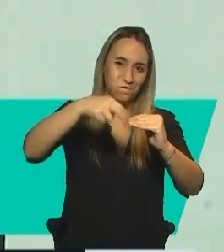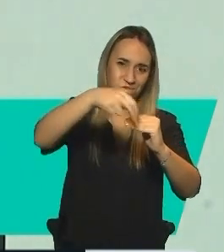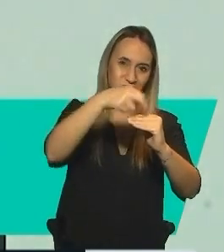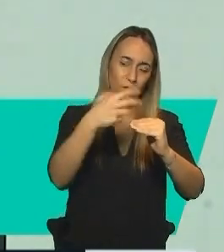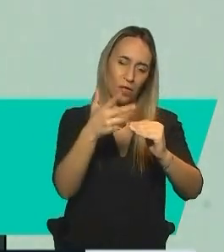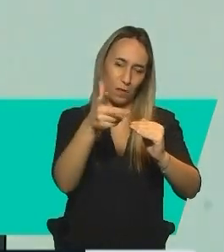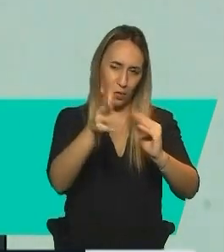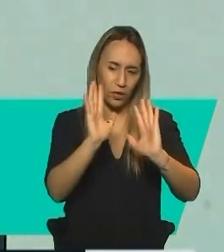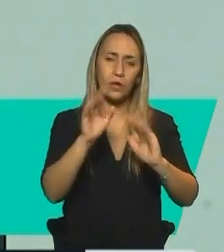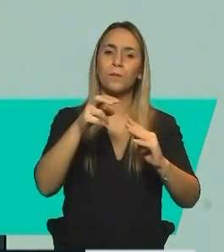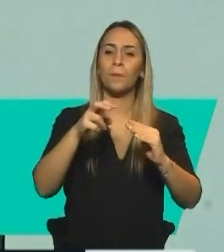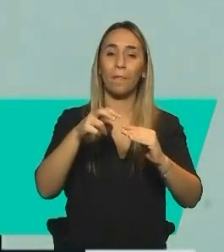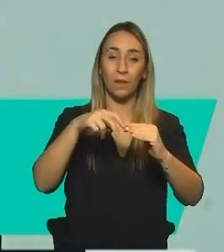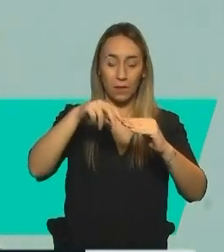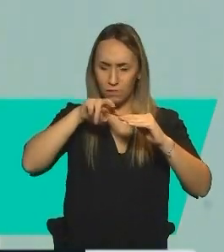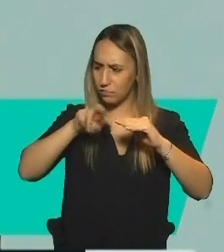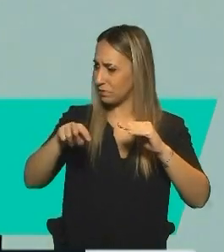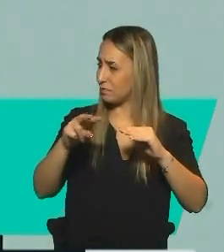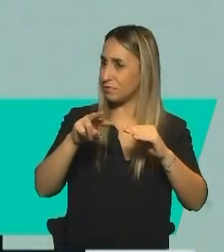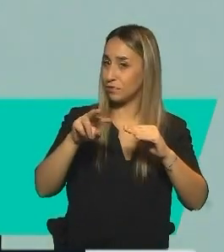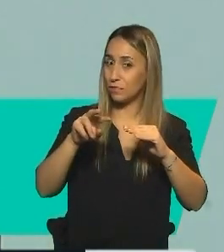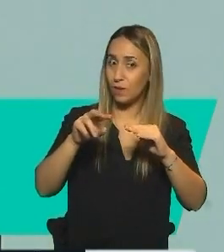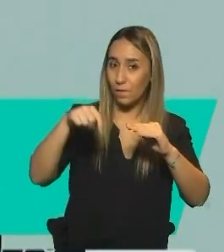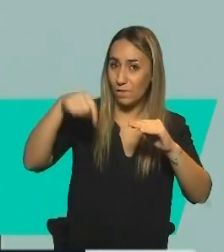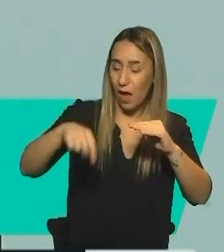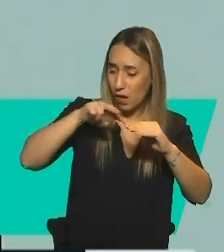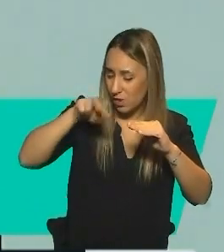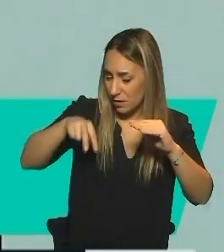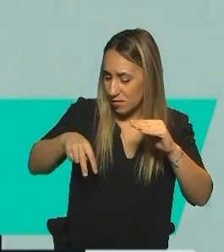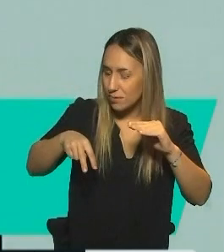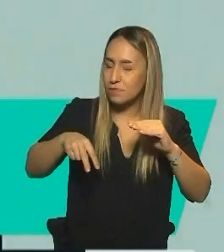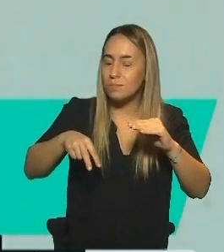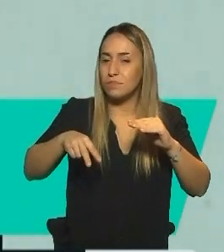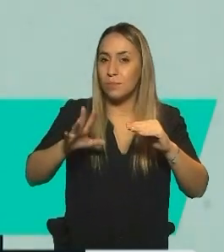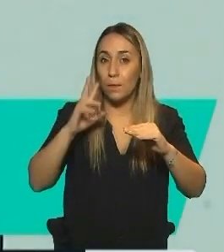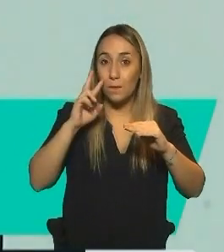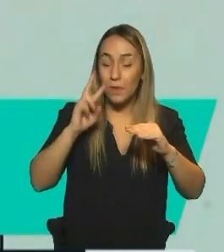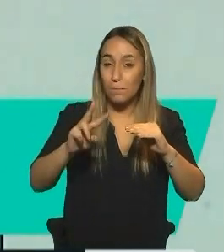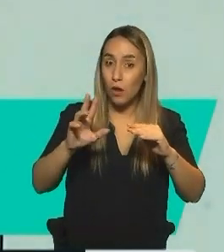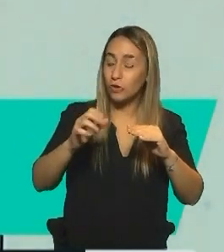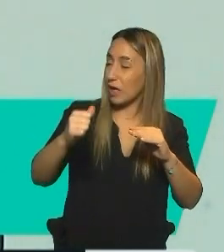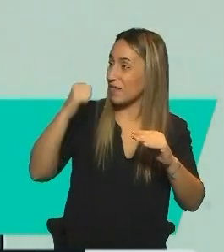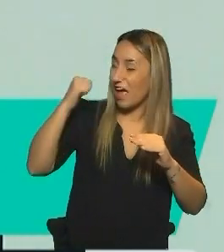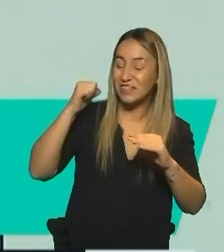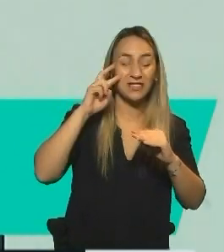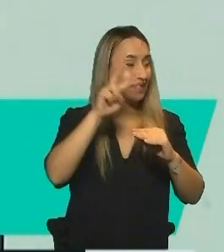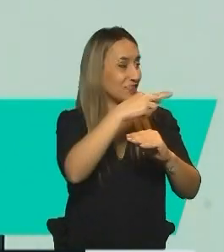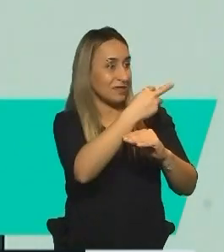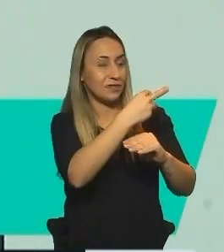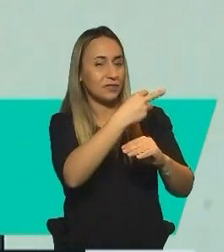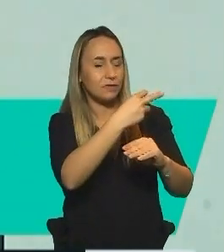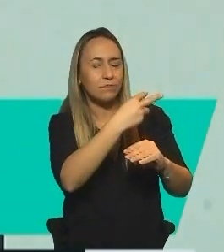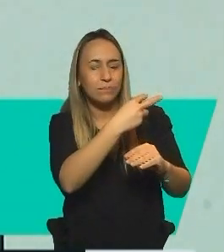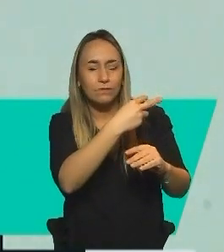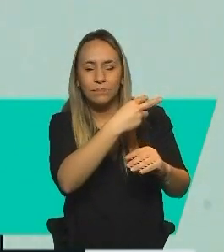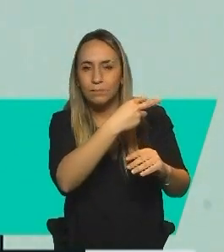que dejamos de mirar al fondo y dimos vuelta y vimos lo que estaba pasando, ahí fue el peor de los